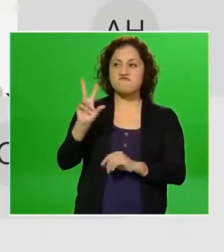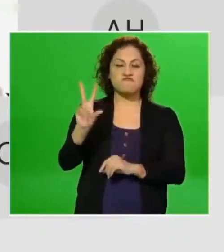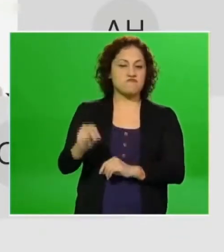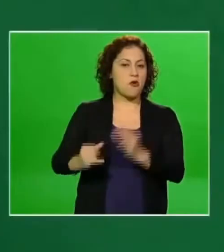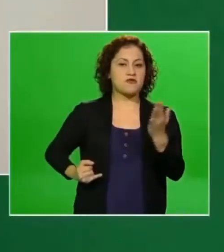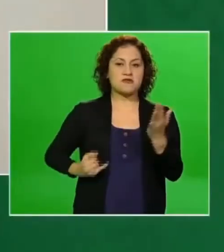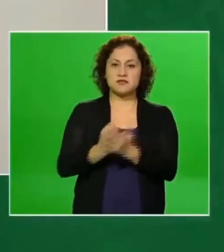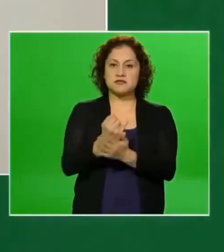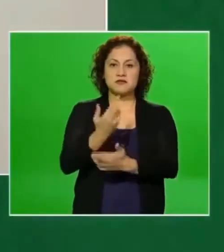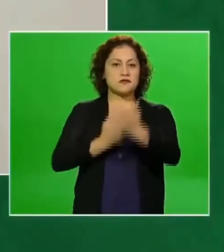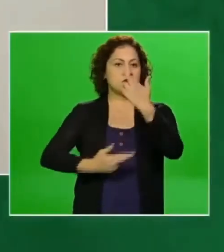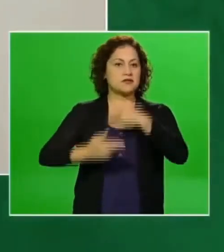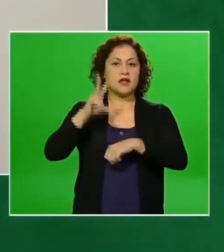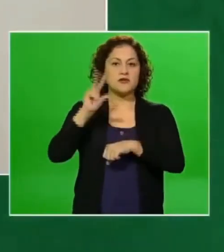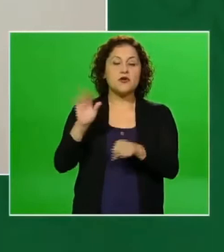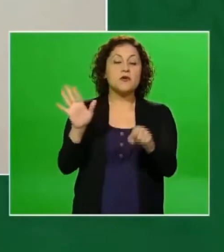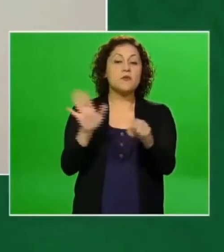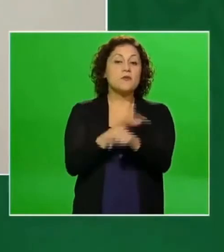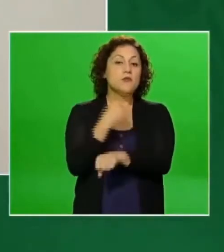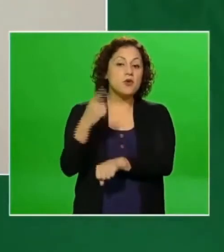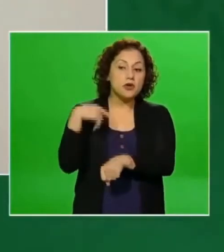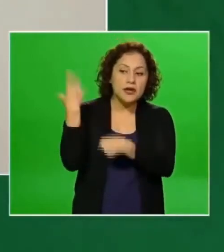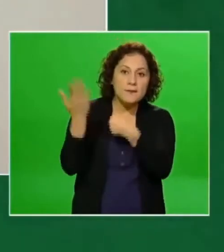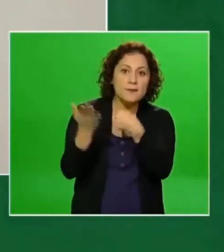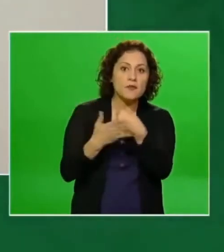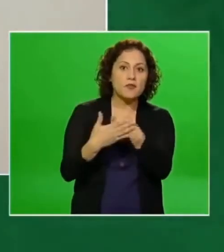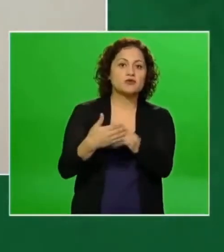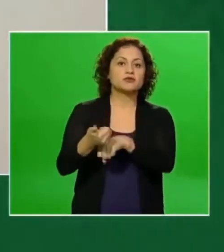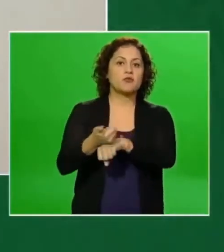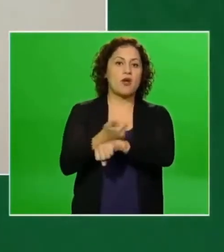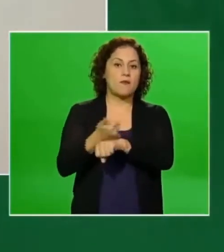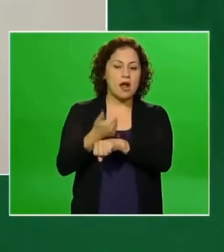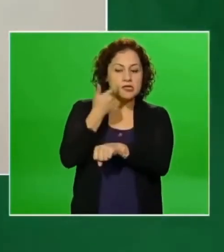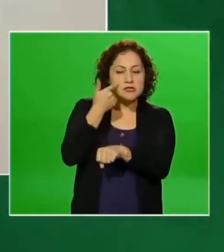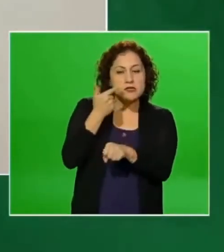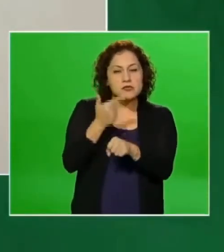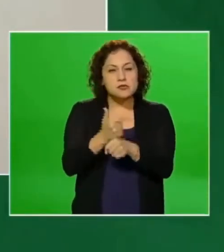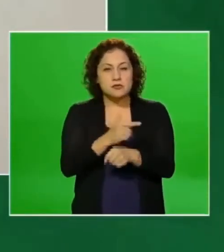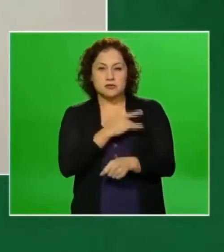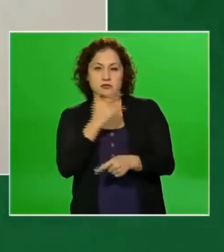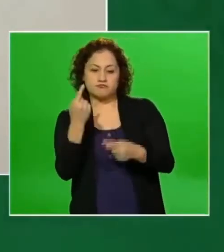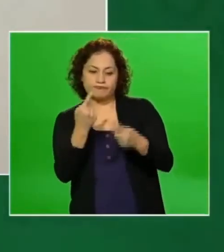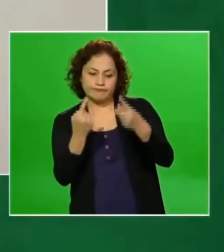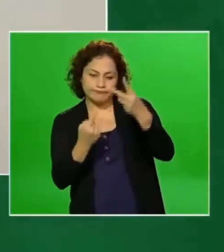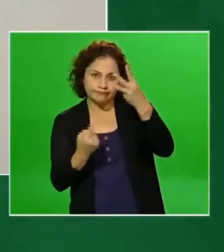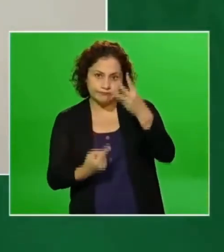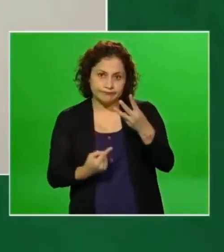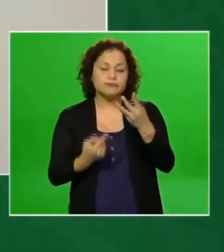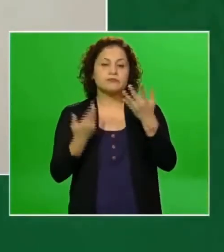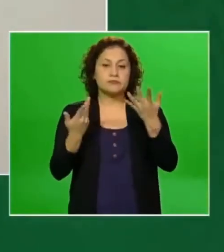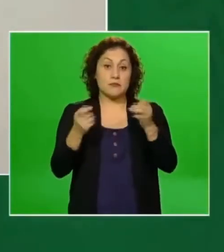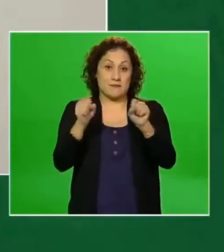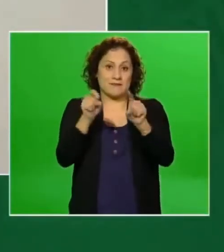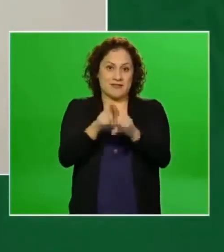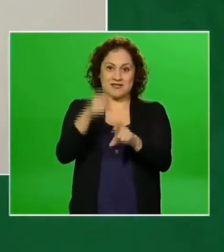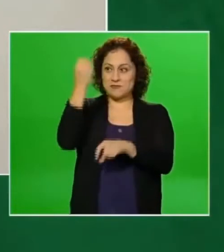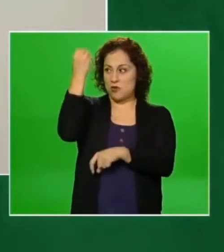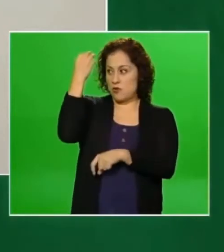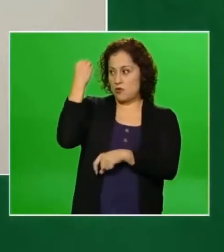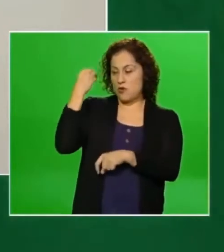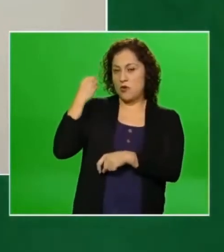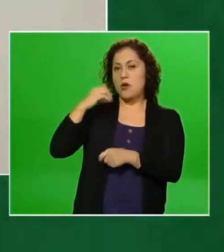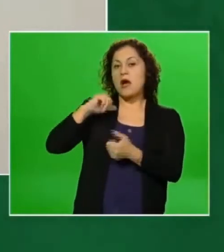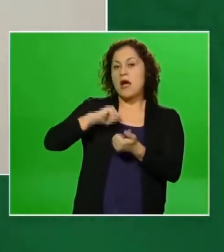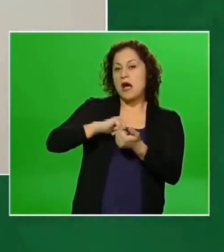en concordancia con lo que dicen los lineamientos, para prevenir que ese incremento de verde a amarillo